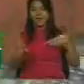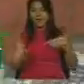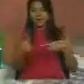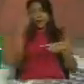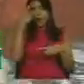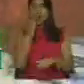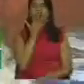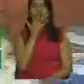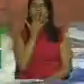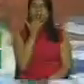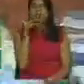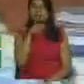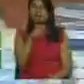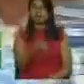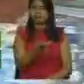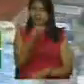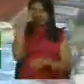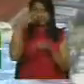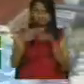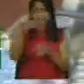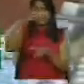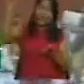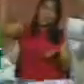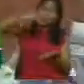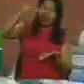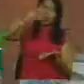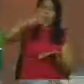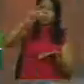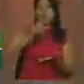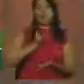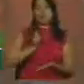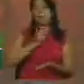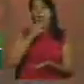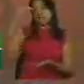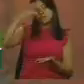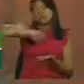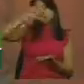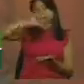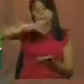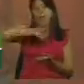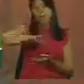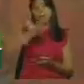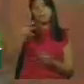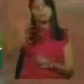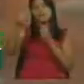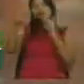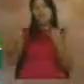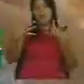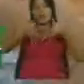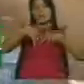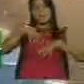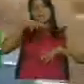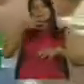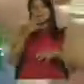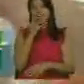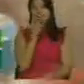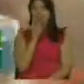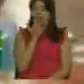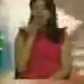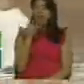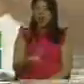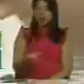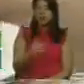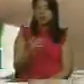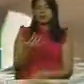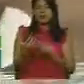las botellas, que tiene que ver con la salsa tomate o con cualquier envasado, y lo que es el rescate, por ejemplo, de lo que es ahora la empresa Benvidrio, y que permite tener